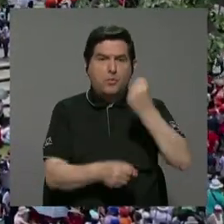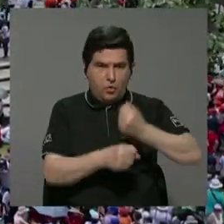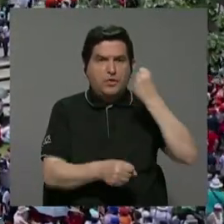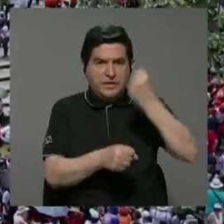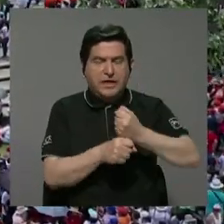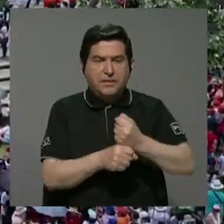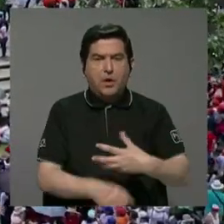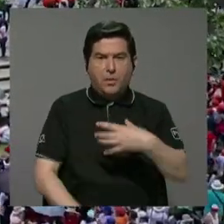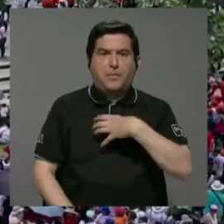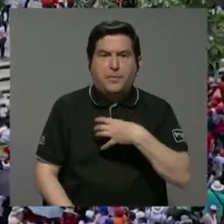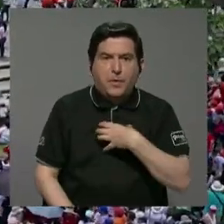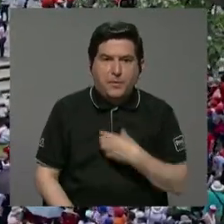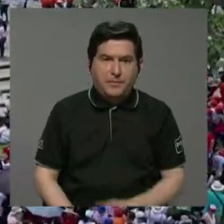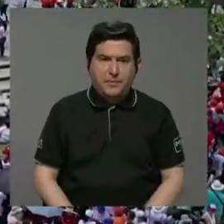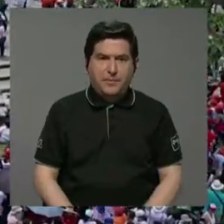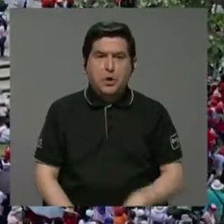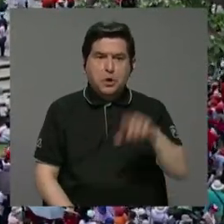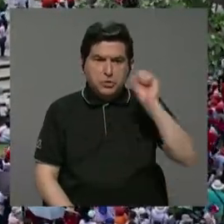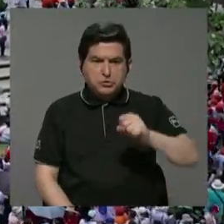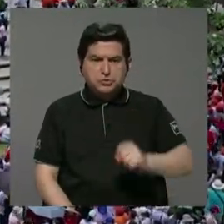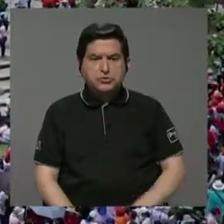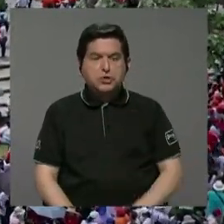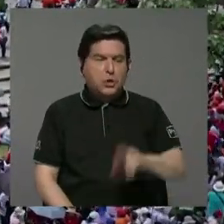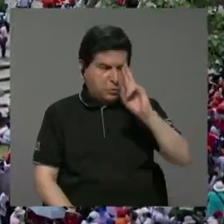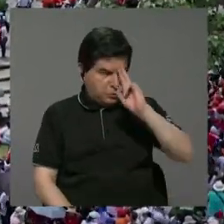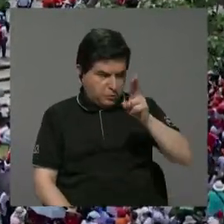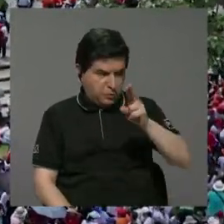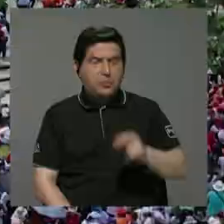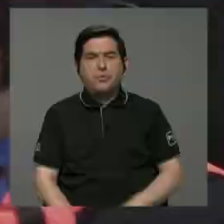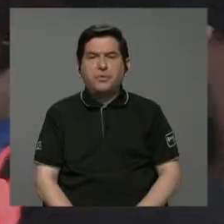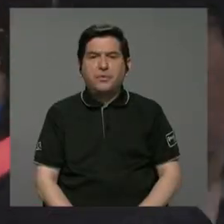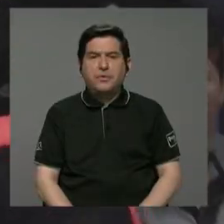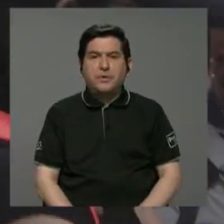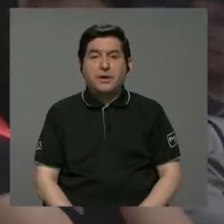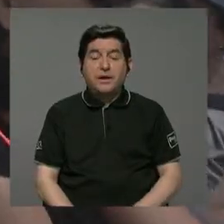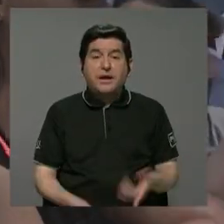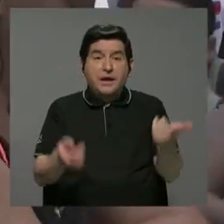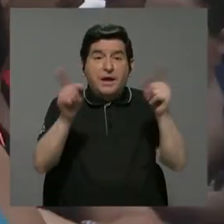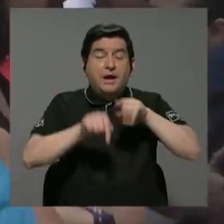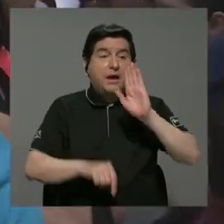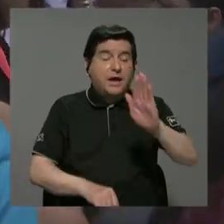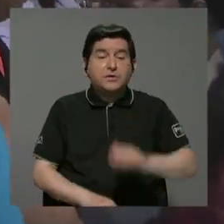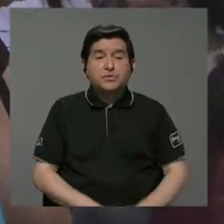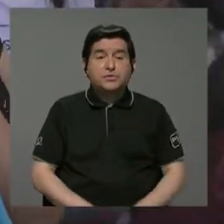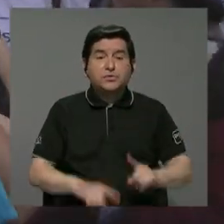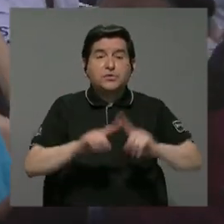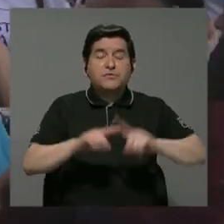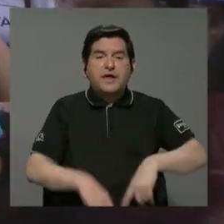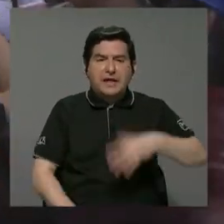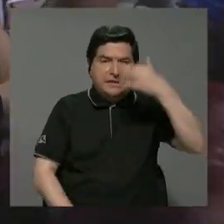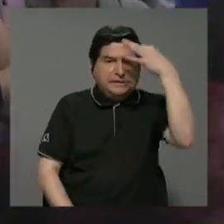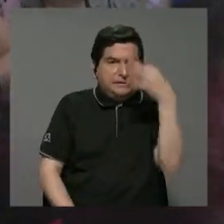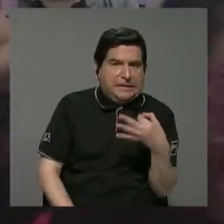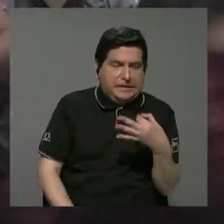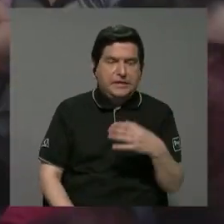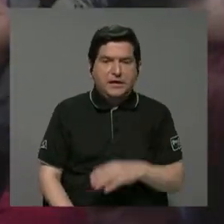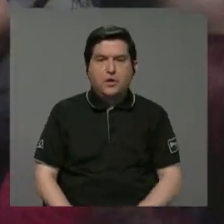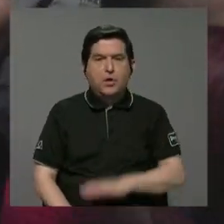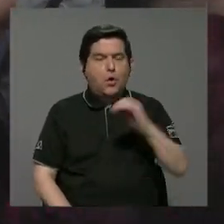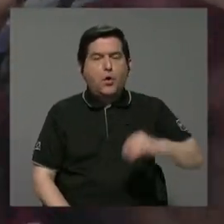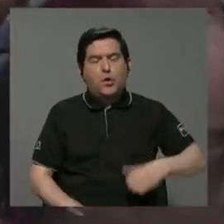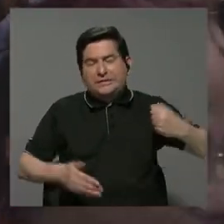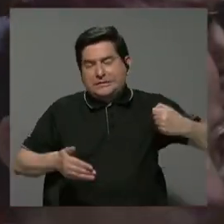trabajar le tengan la mínima consideración y el respeto por sus posiciones o por sus